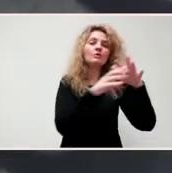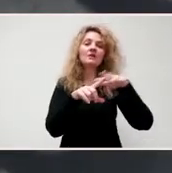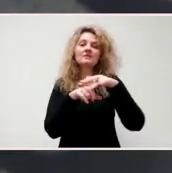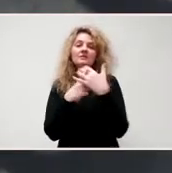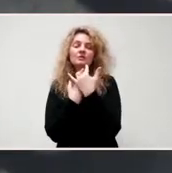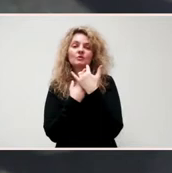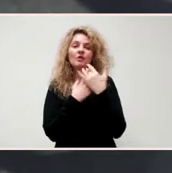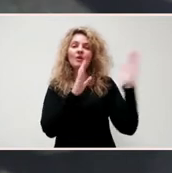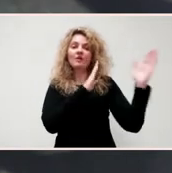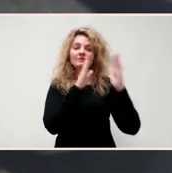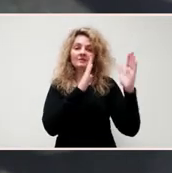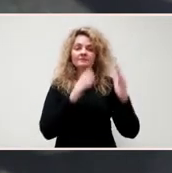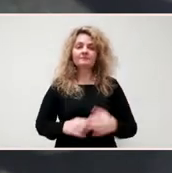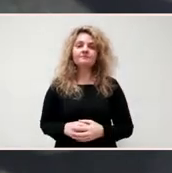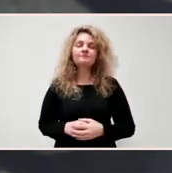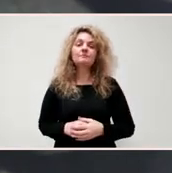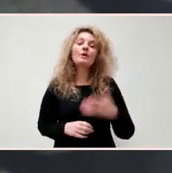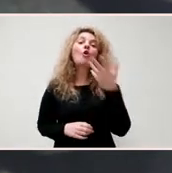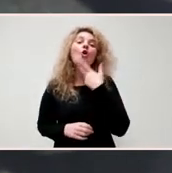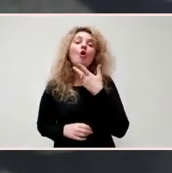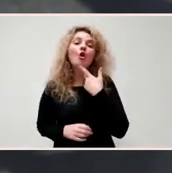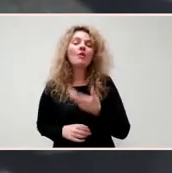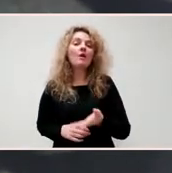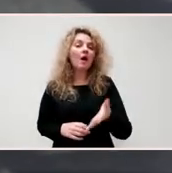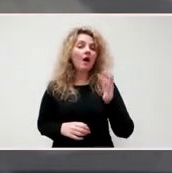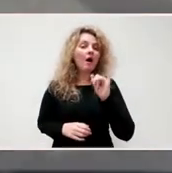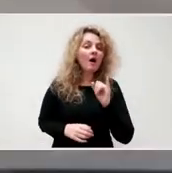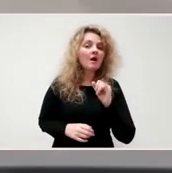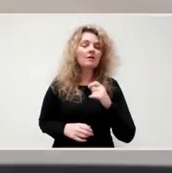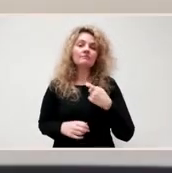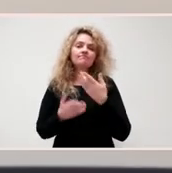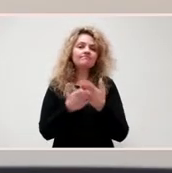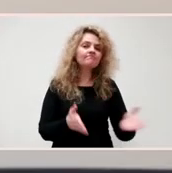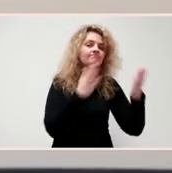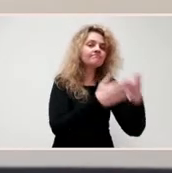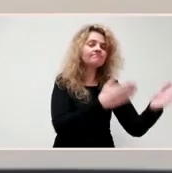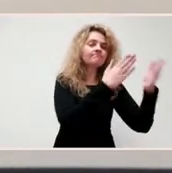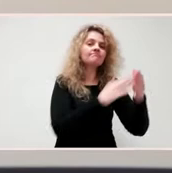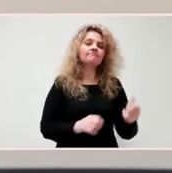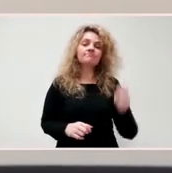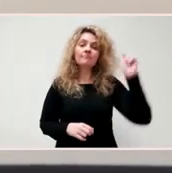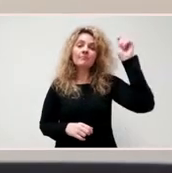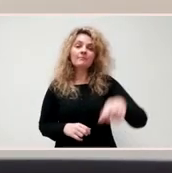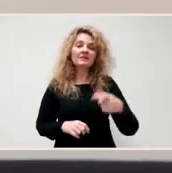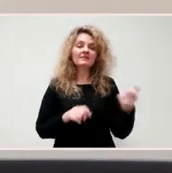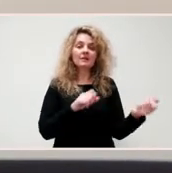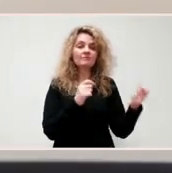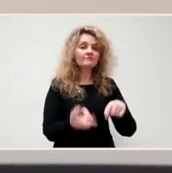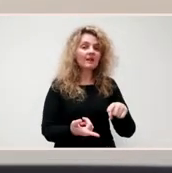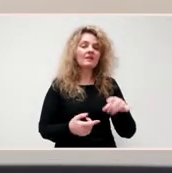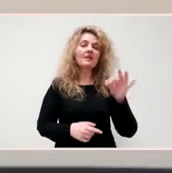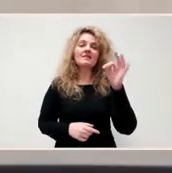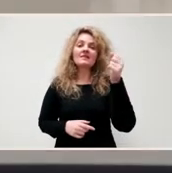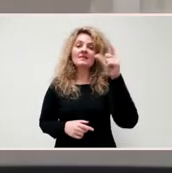contexto concreto do que estamos a falar. Así, coñecemos a existencia de outros depósitos